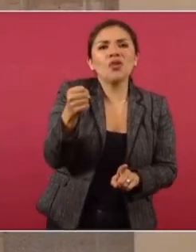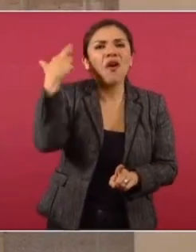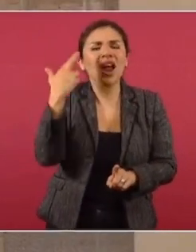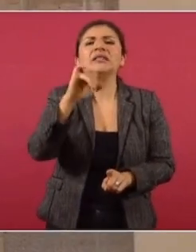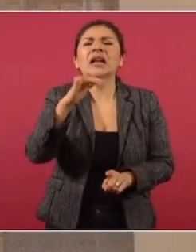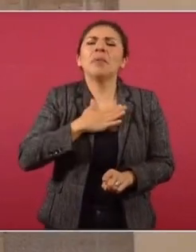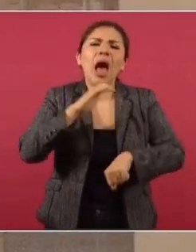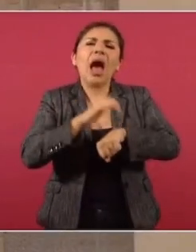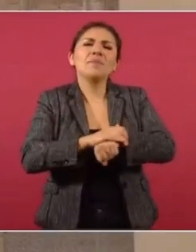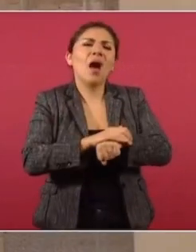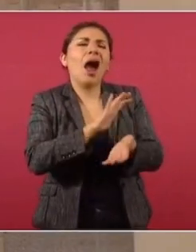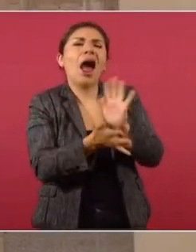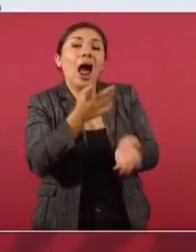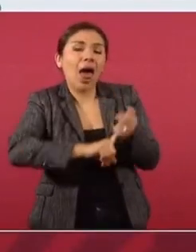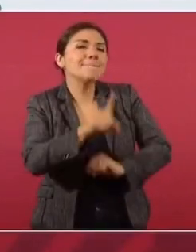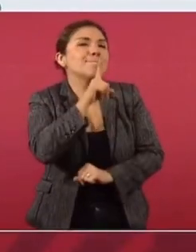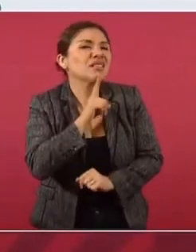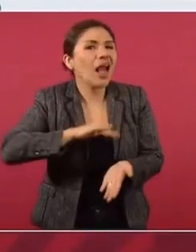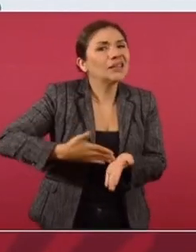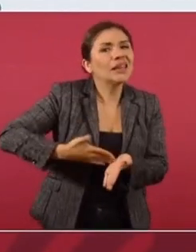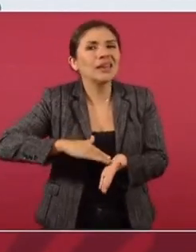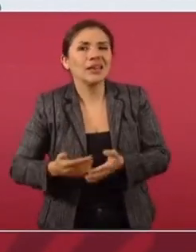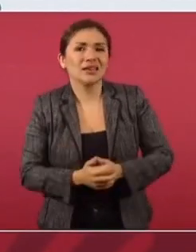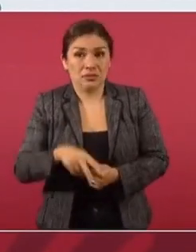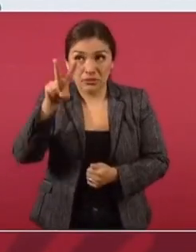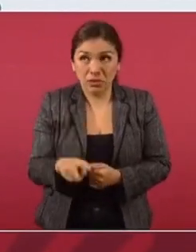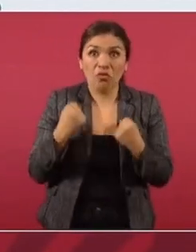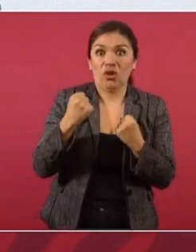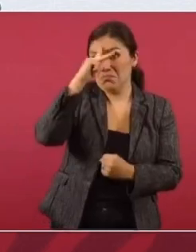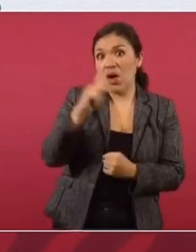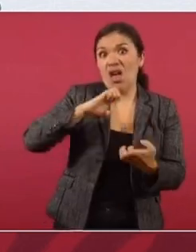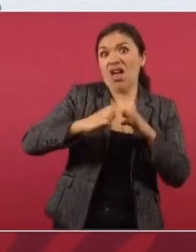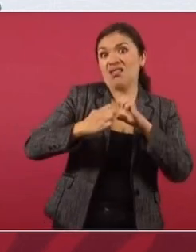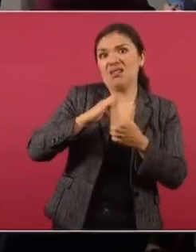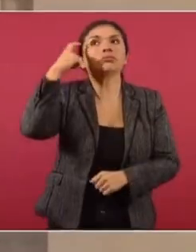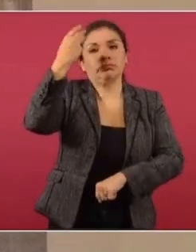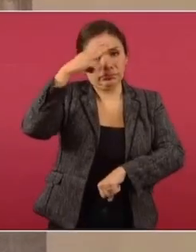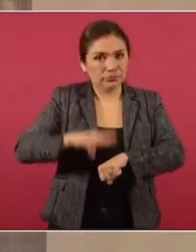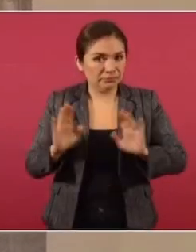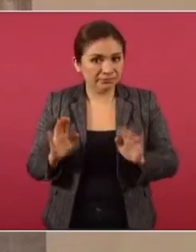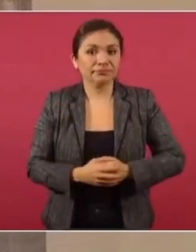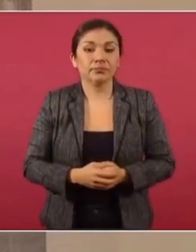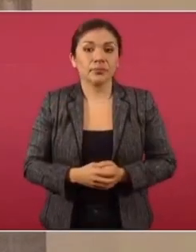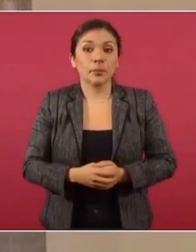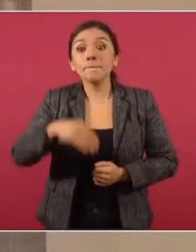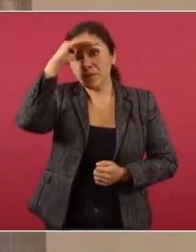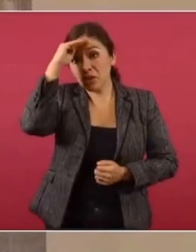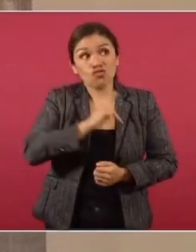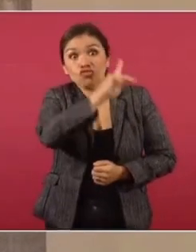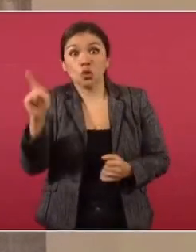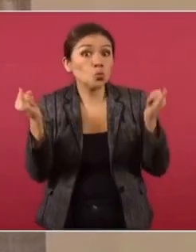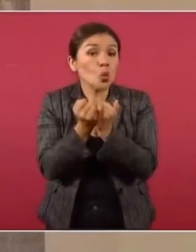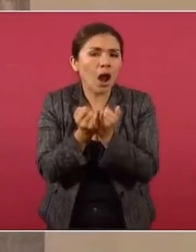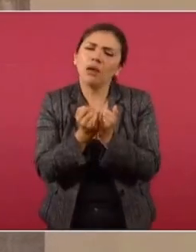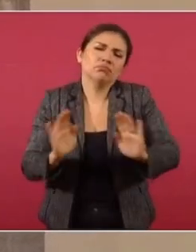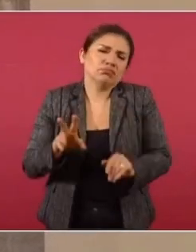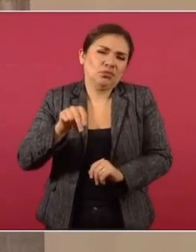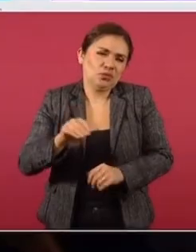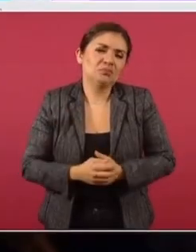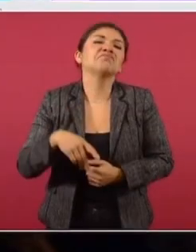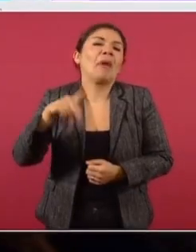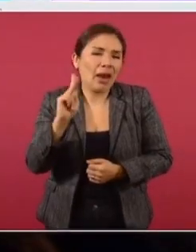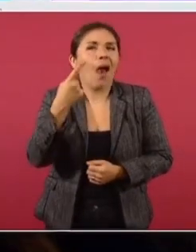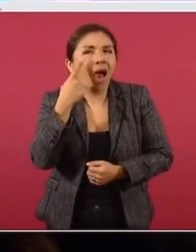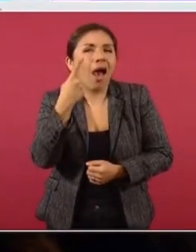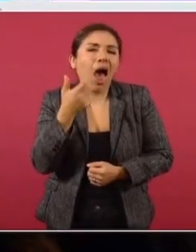Son amigos de mentira y enemigos de verdad. No quiere decir que sean todos así, pero